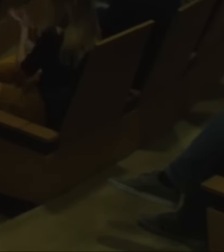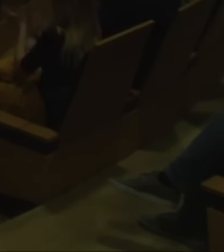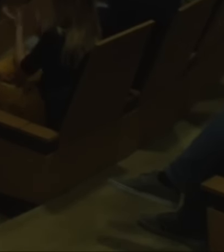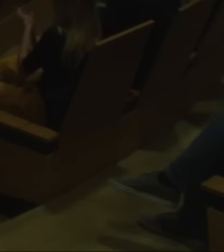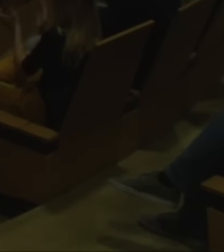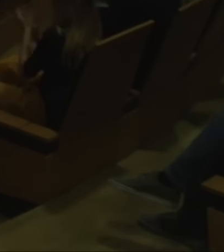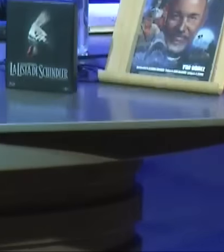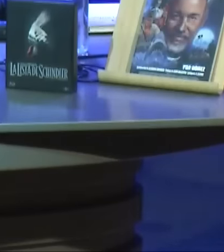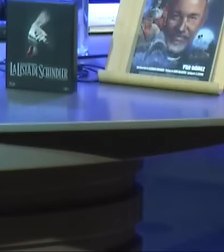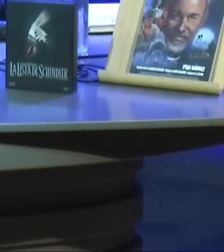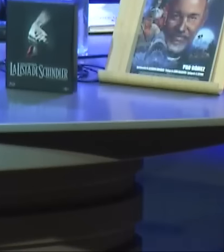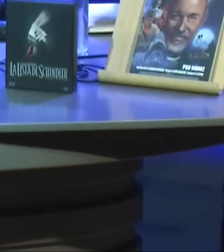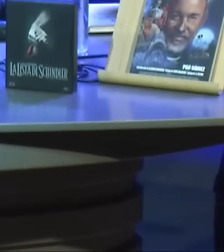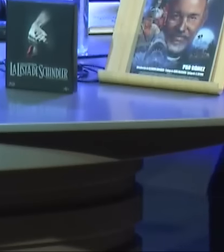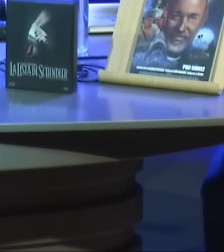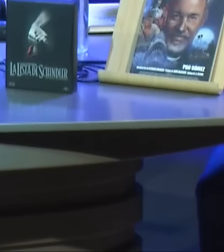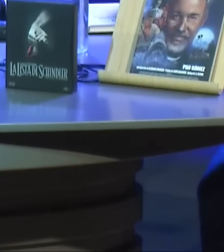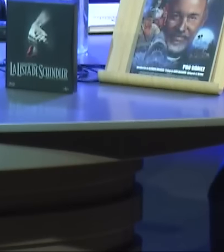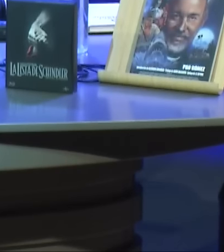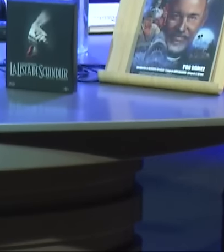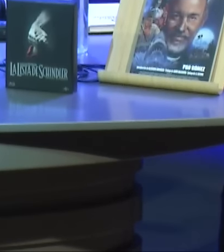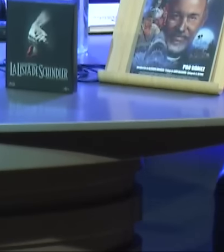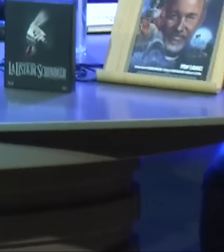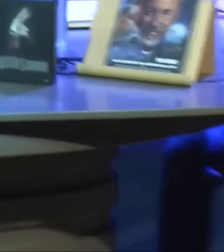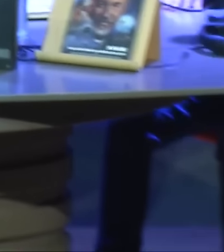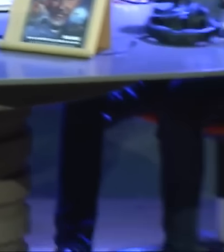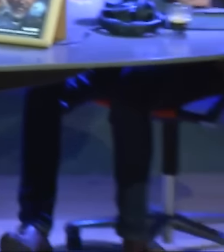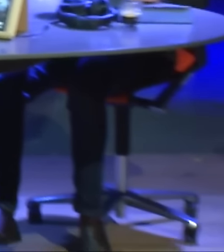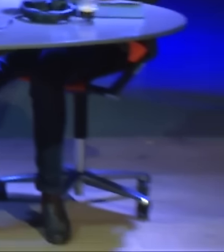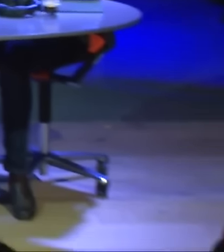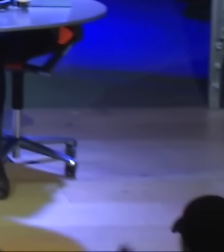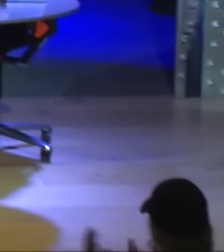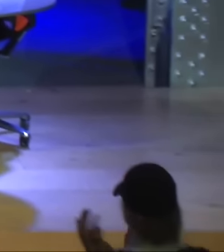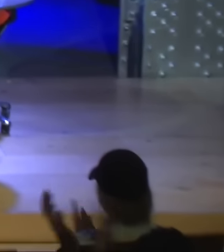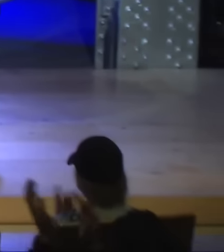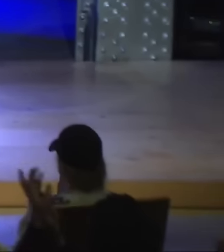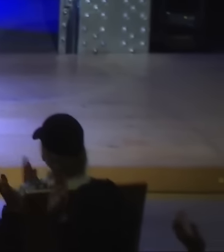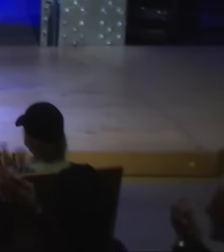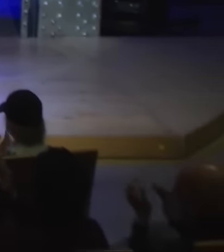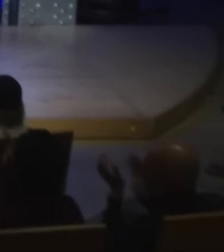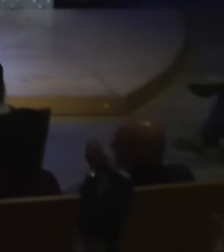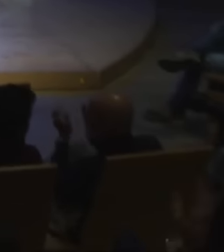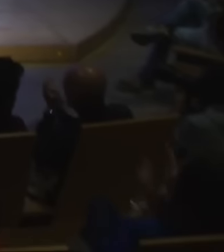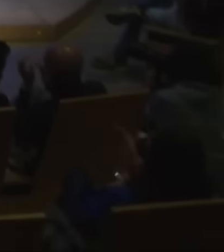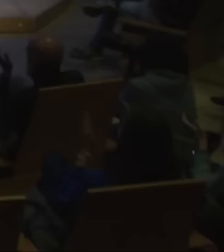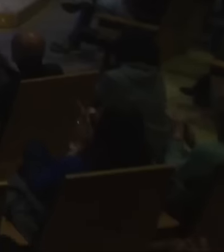¡Bienvenidos al espacio Fundación Telefónica! ¡Bienvenidos al nuevo Todopoderoso! ¡Oh, qué